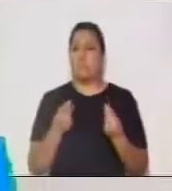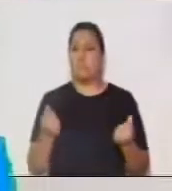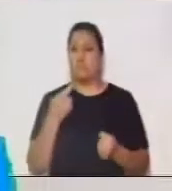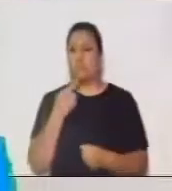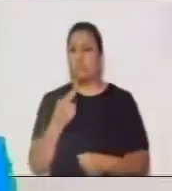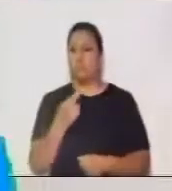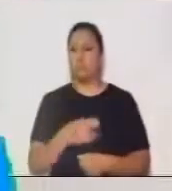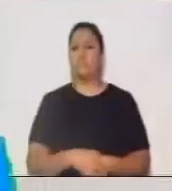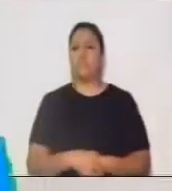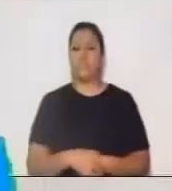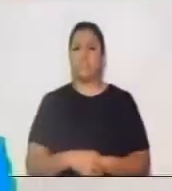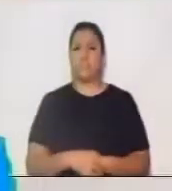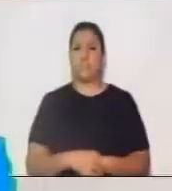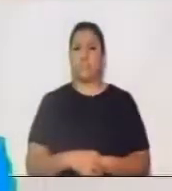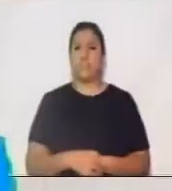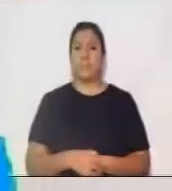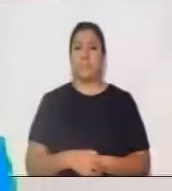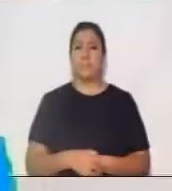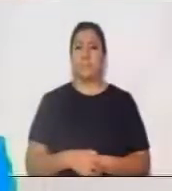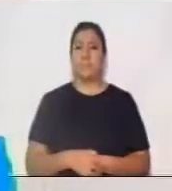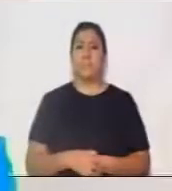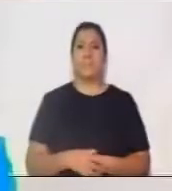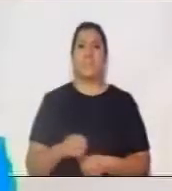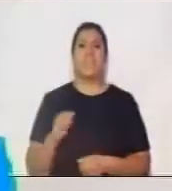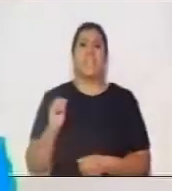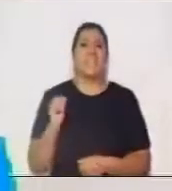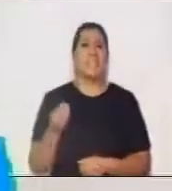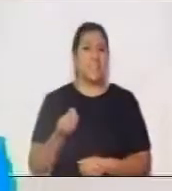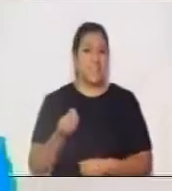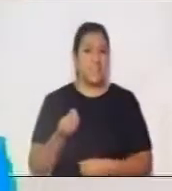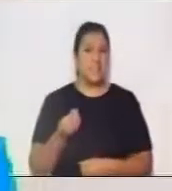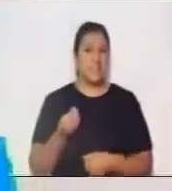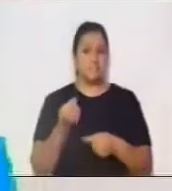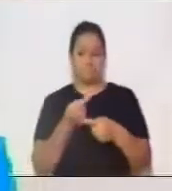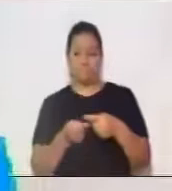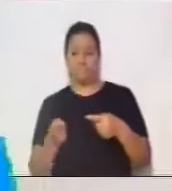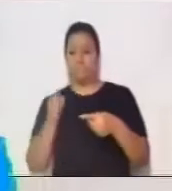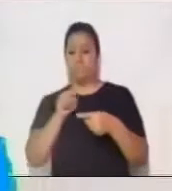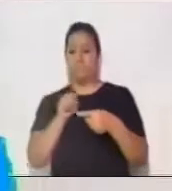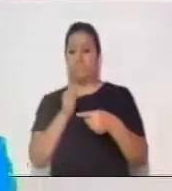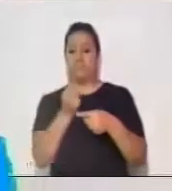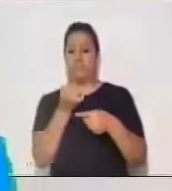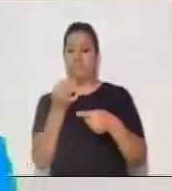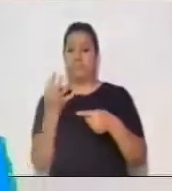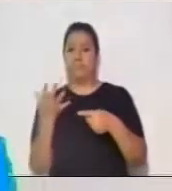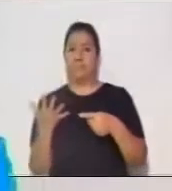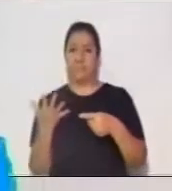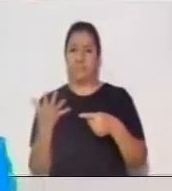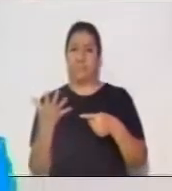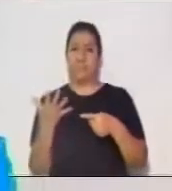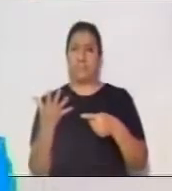la mancha. Es seguro para los colores y los tejidos y no daña la ropa. Usa Vanis en cada lavada. Vanis.